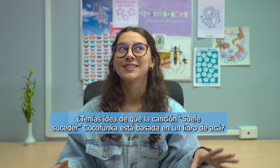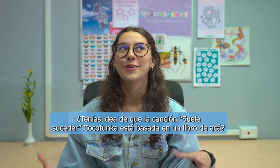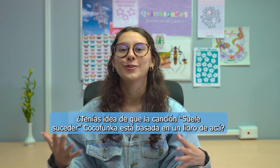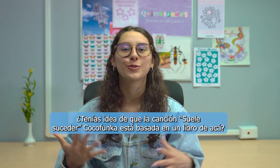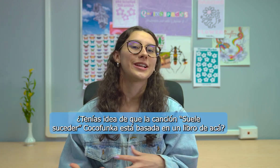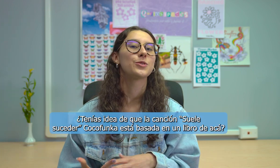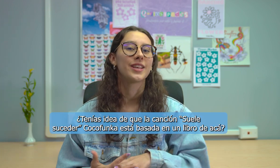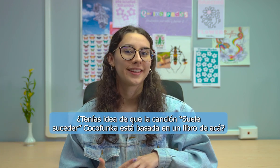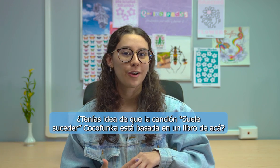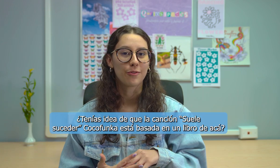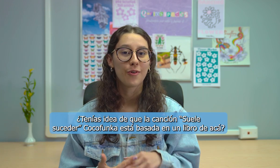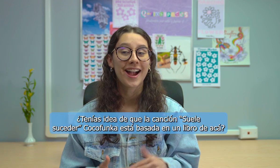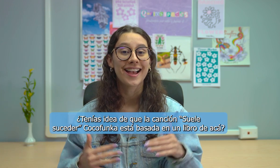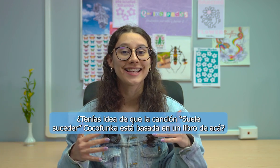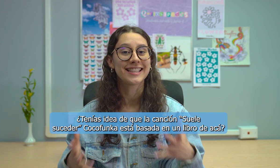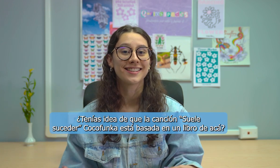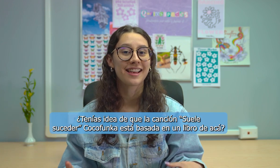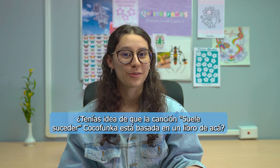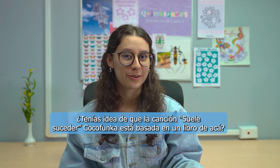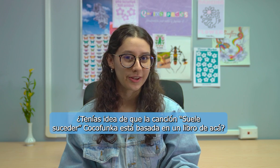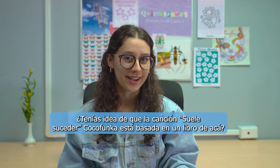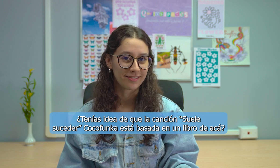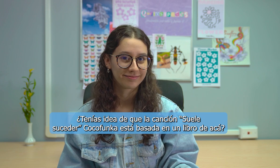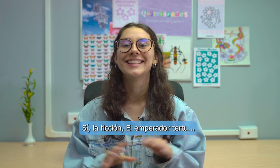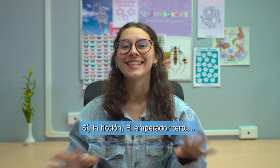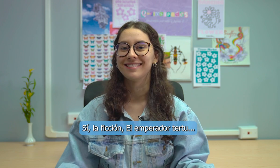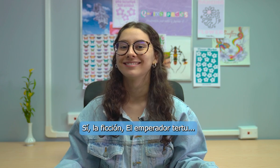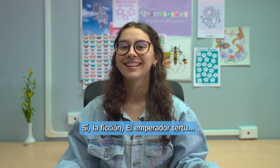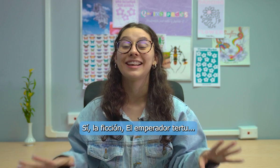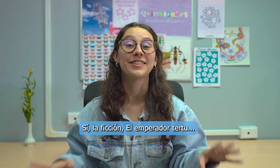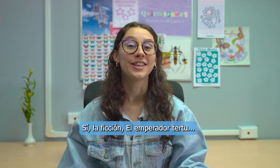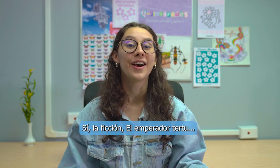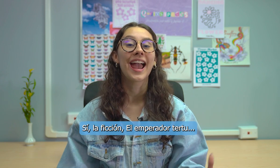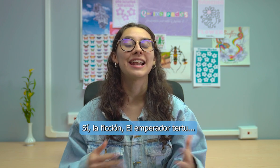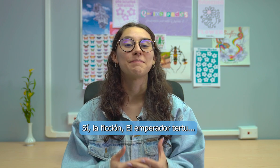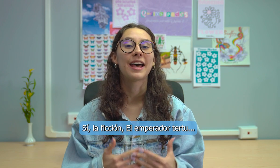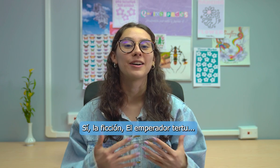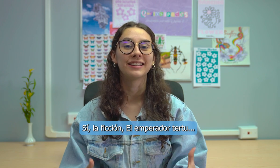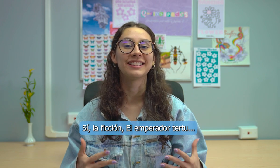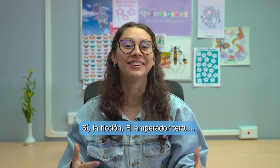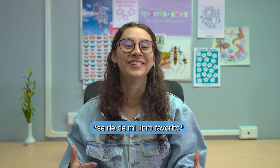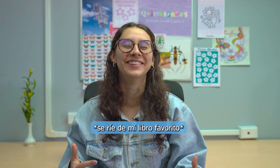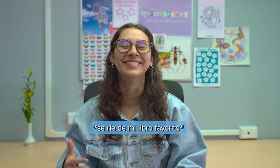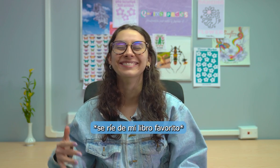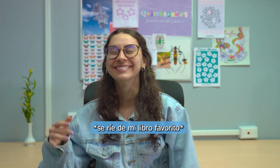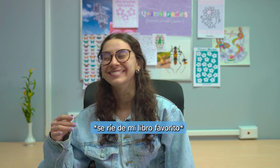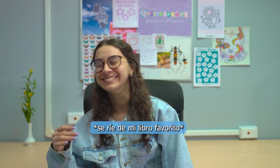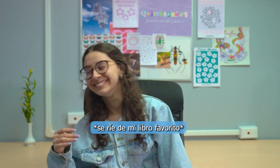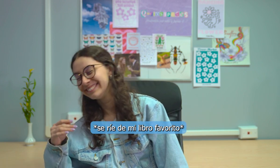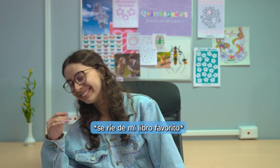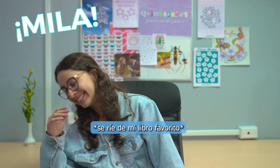de que la canción Suele suceder de Coco Funca está basada en un libro de acá? Sí. La ficción, El emperador